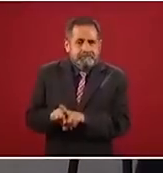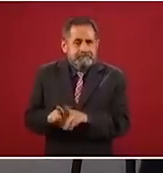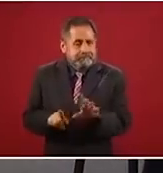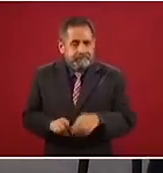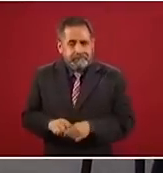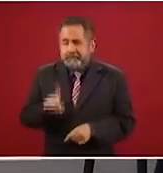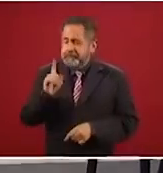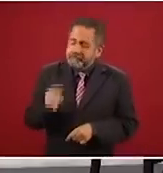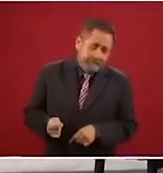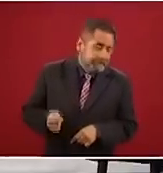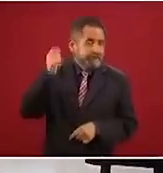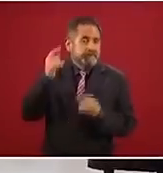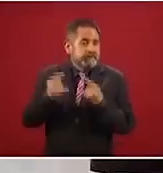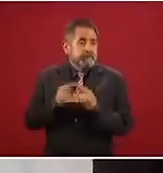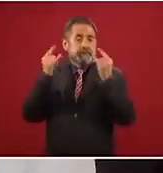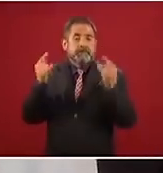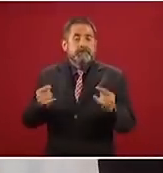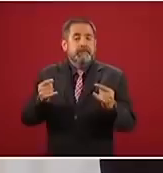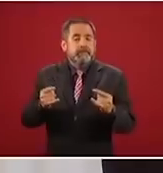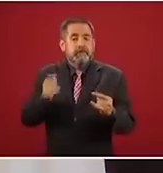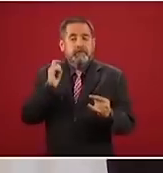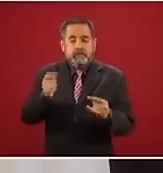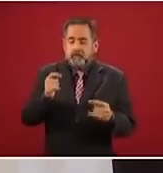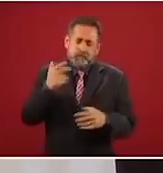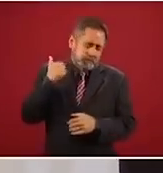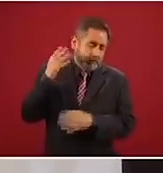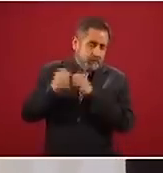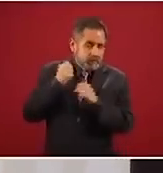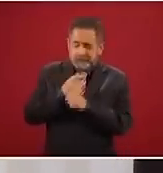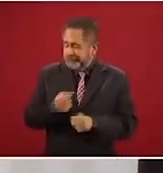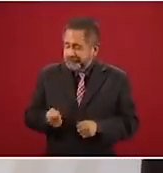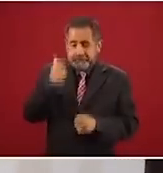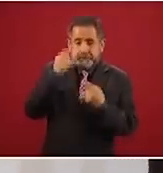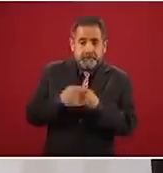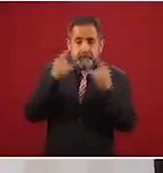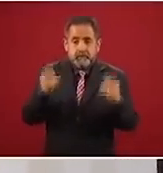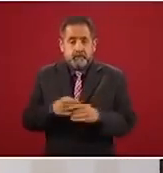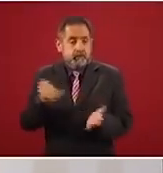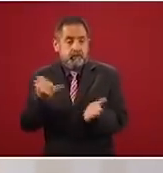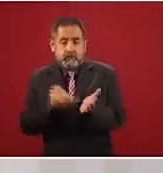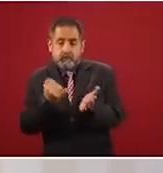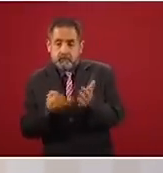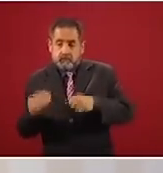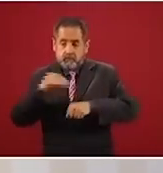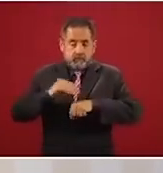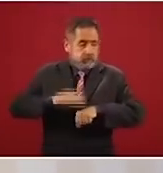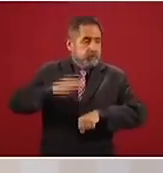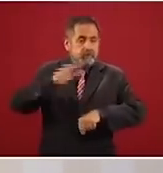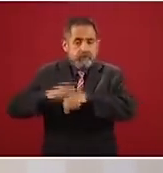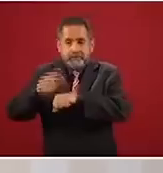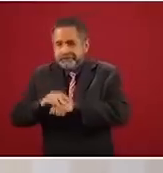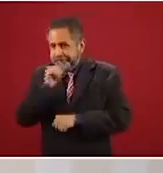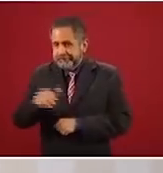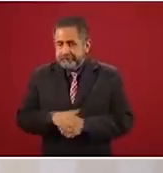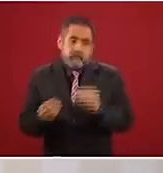Por primera vez en muchos años no aumentaron los impuestos, no se crearon impuestos